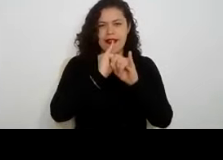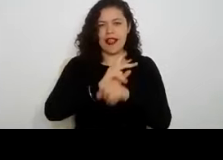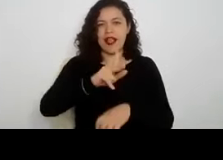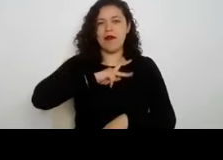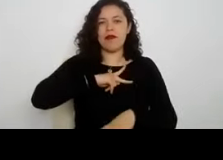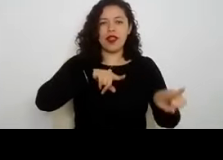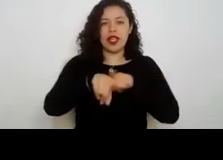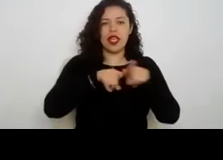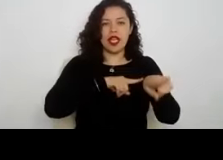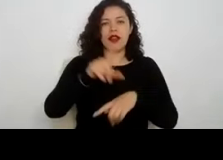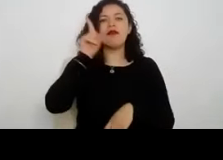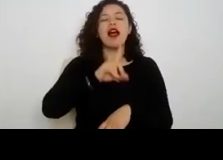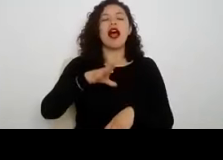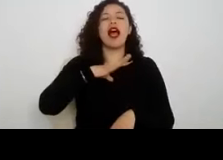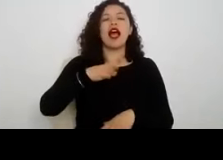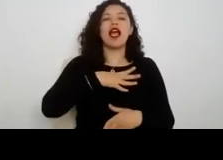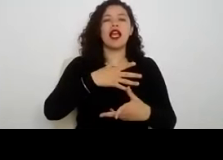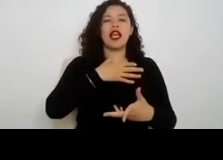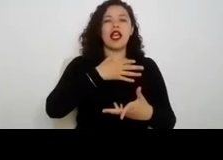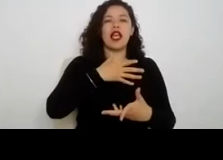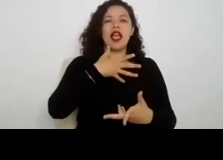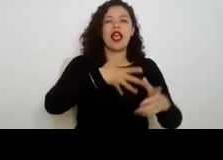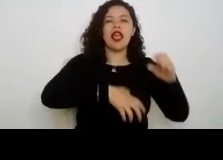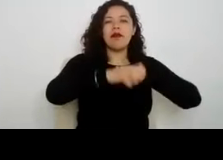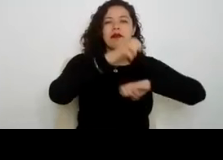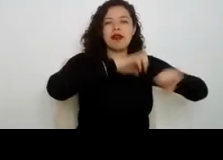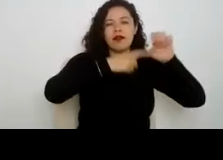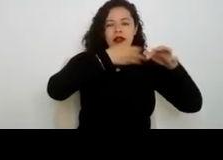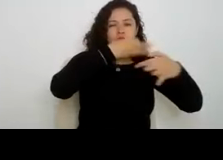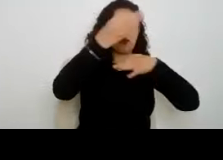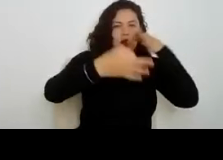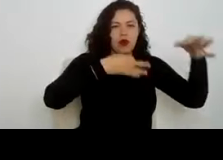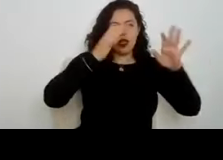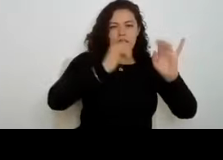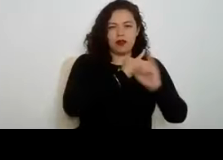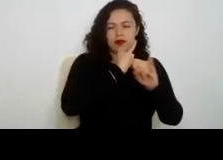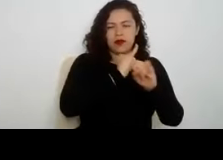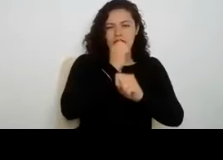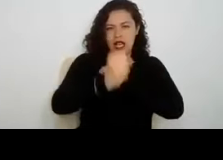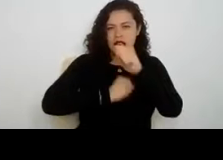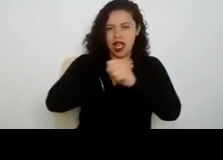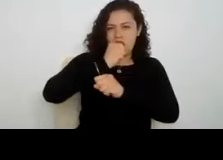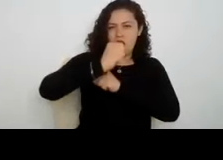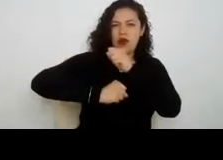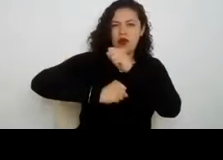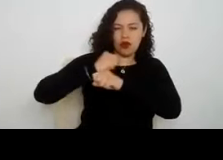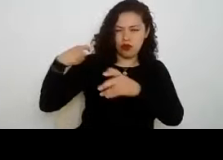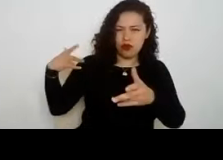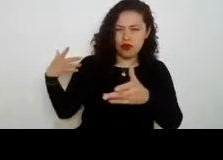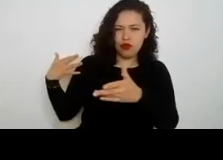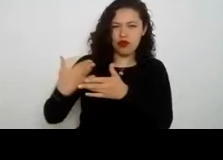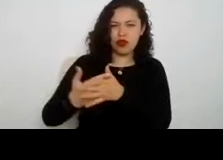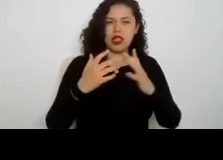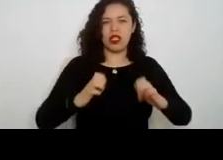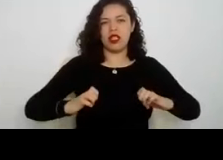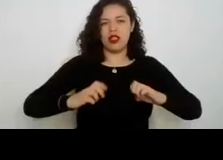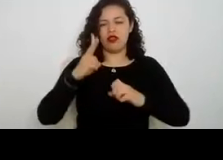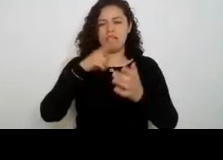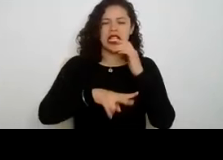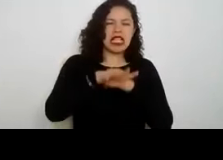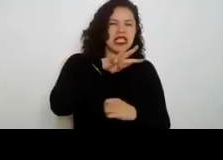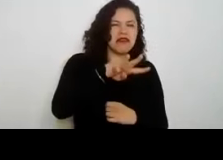muchos años. Y cuando se empieza la pandemia, entre 2019 y 2020, nos damos cuenta que,